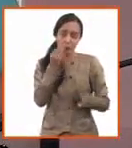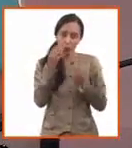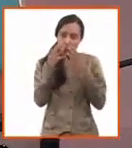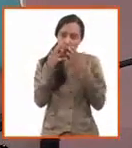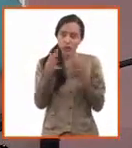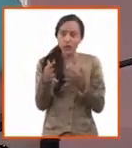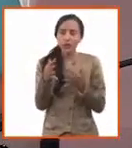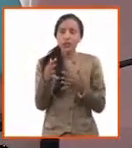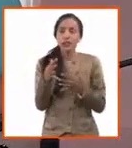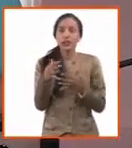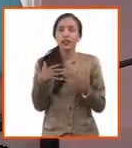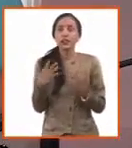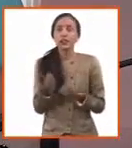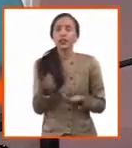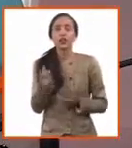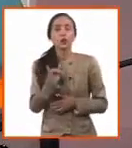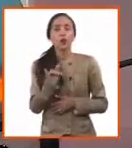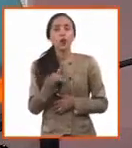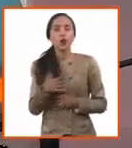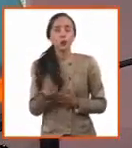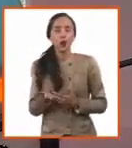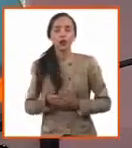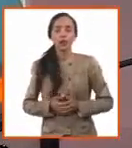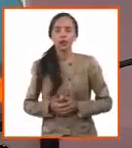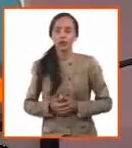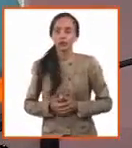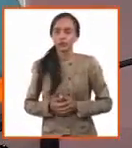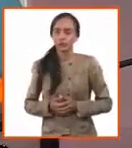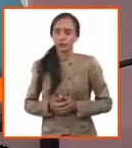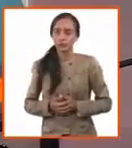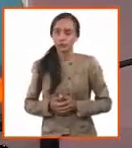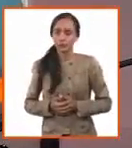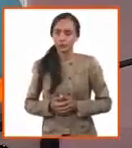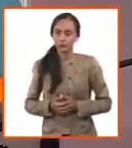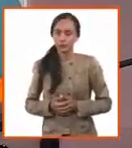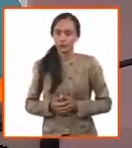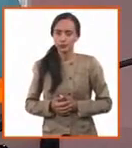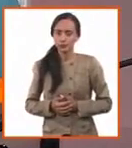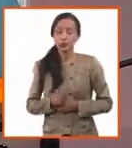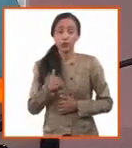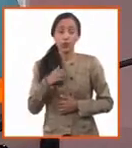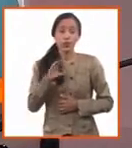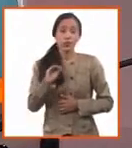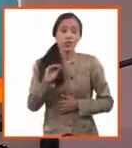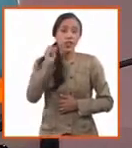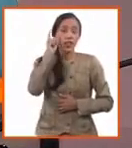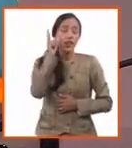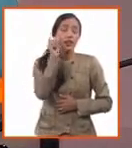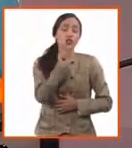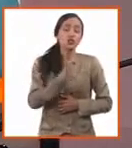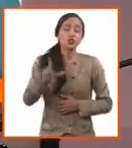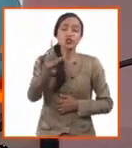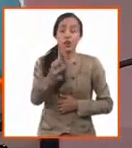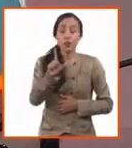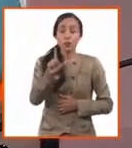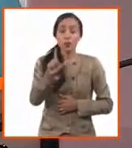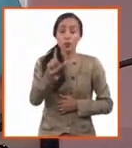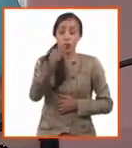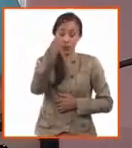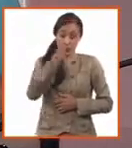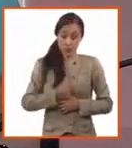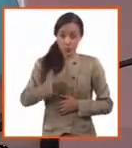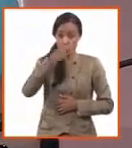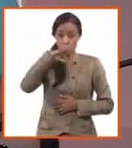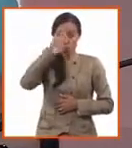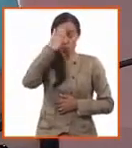pasada que tiene que ver con la no fragmentación de o sea cuando mencionaba la idea de que el socialismo el hombre en cuba no podía considerarse un